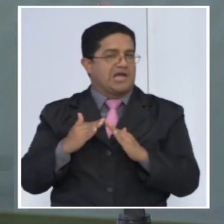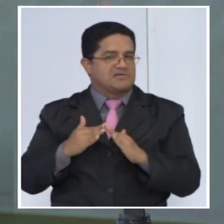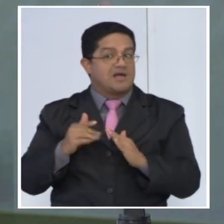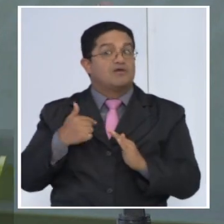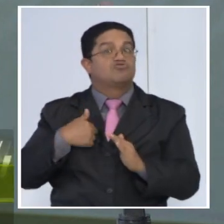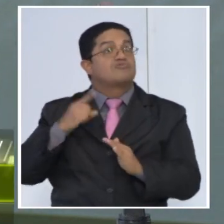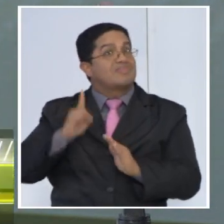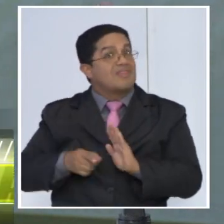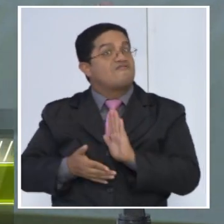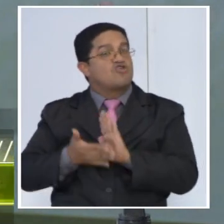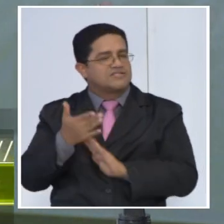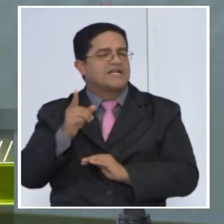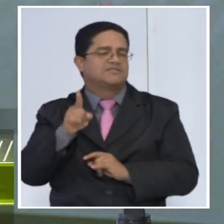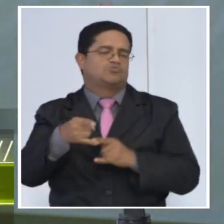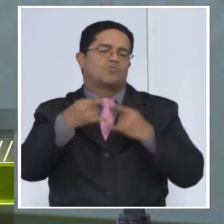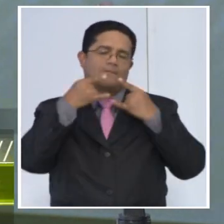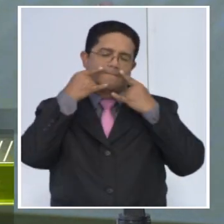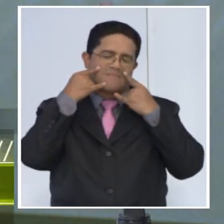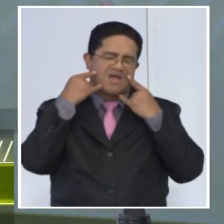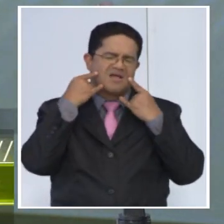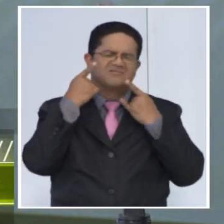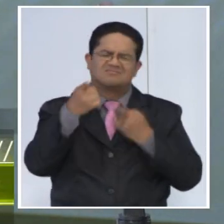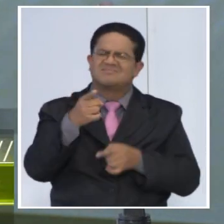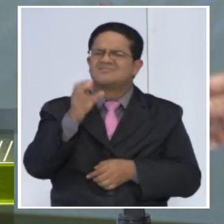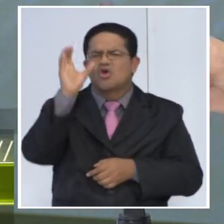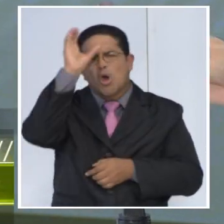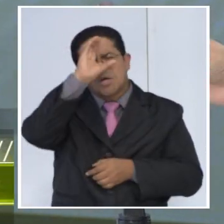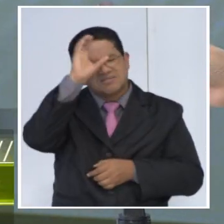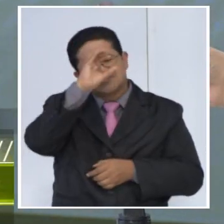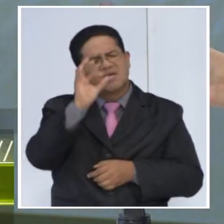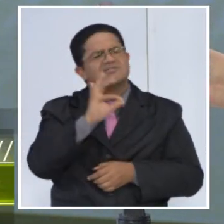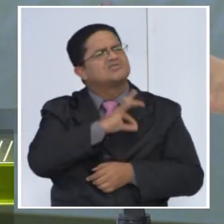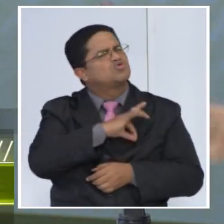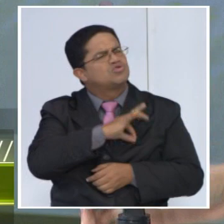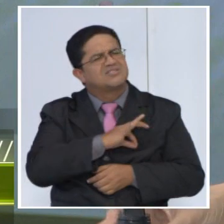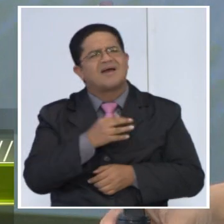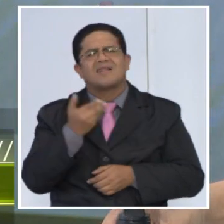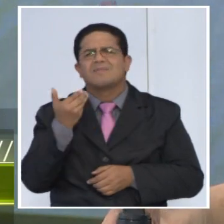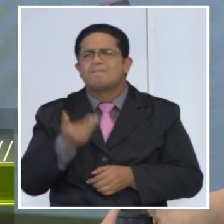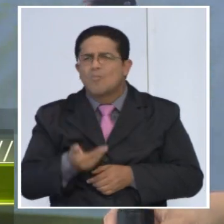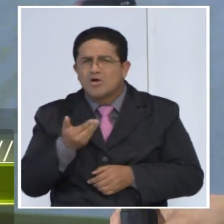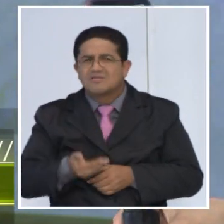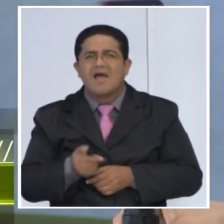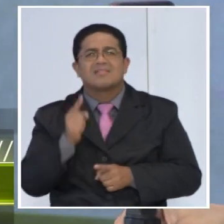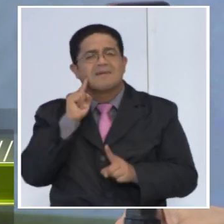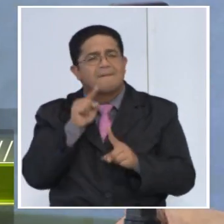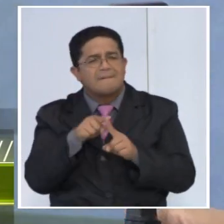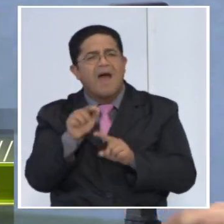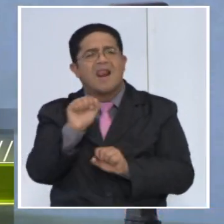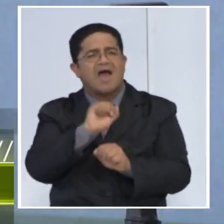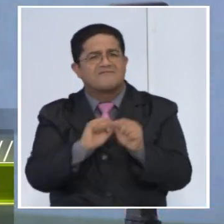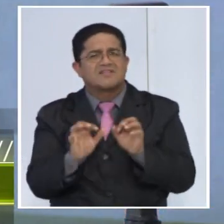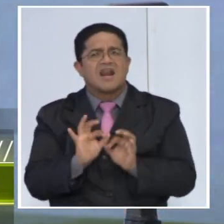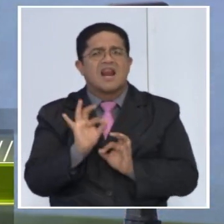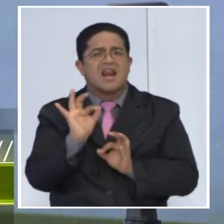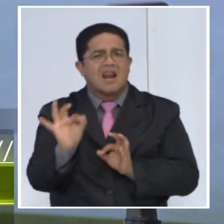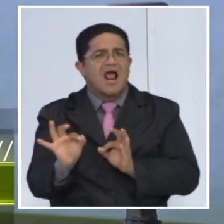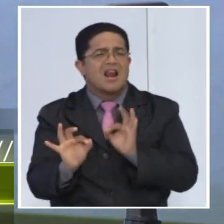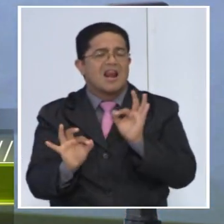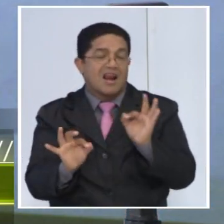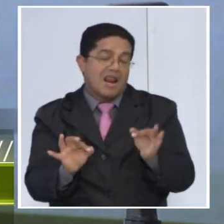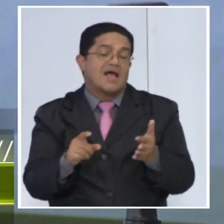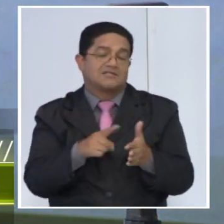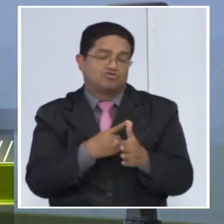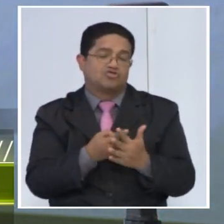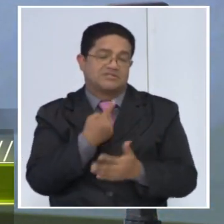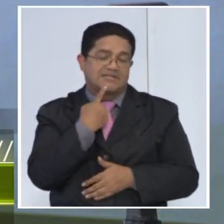utilizar mascarilla. Esta conciencia social es muy importante para disminuir los casos y por esta razón decimos,